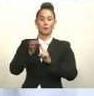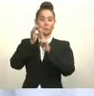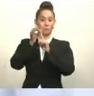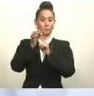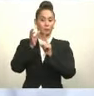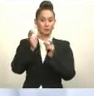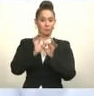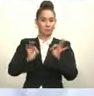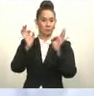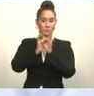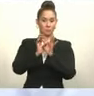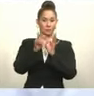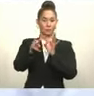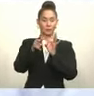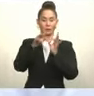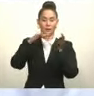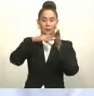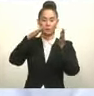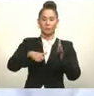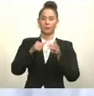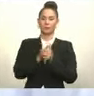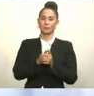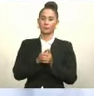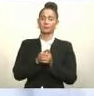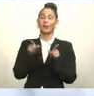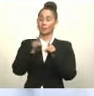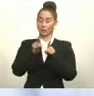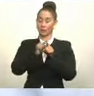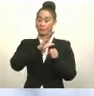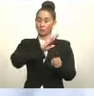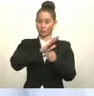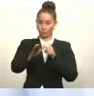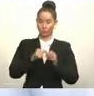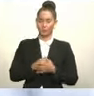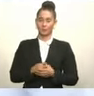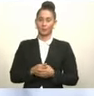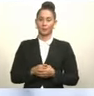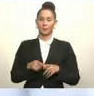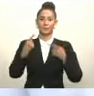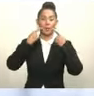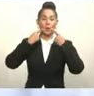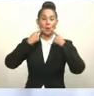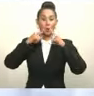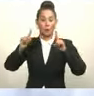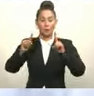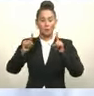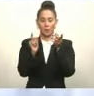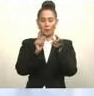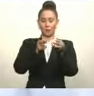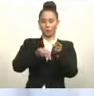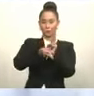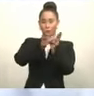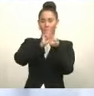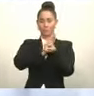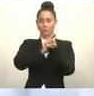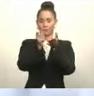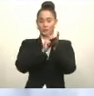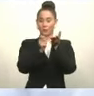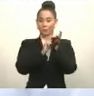Lo hemos cumplido también. Anunciamos que realizamos una priorización curricular urgente. Eso también se